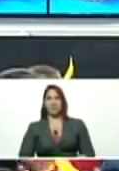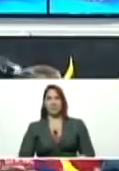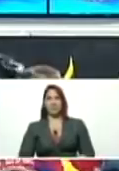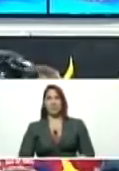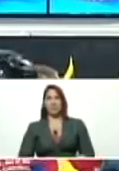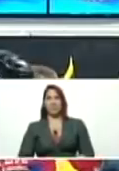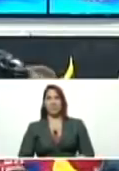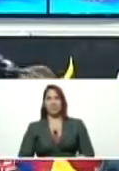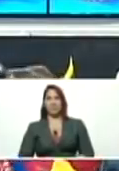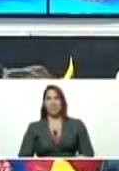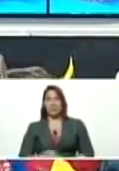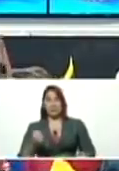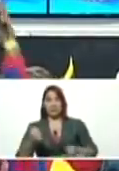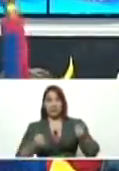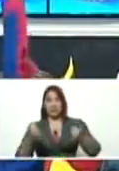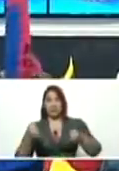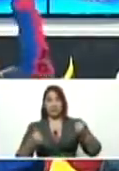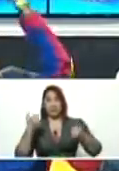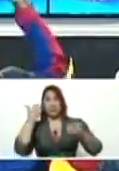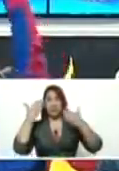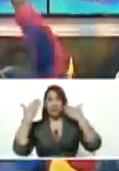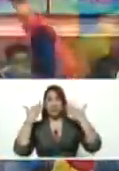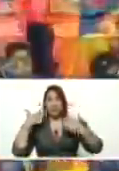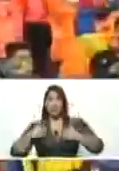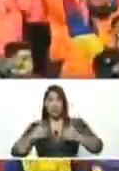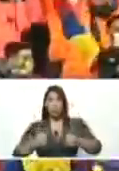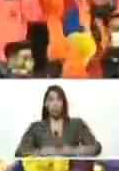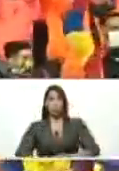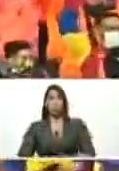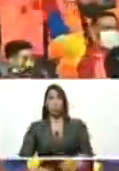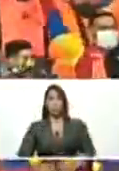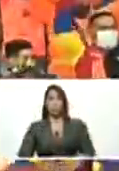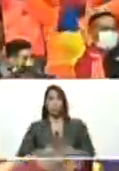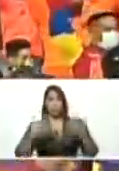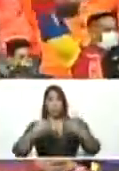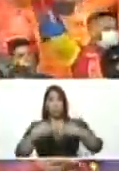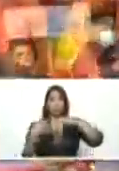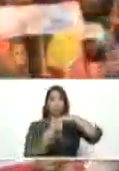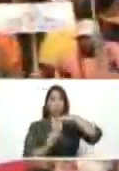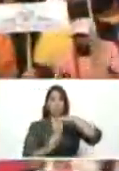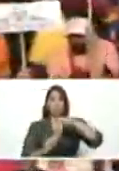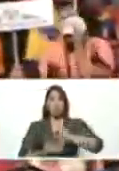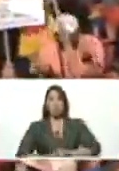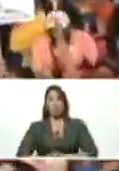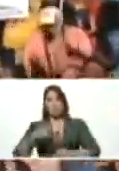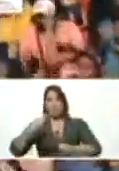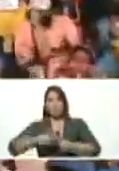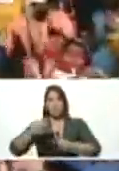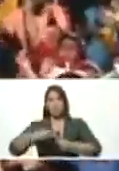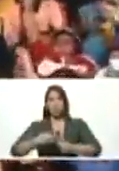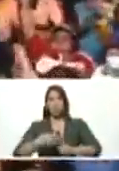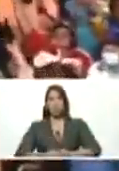transporte salud empresas básicas petróleo